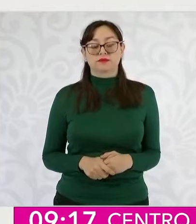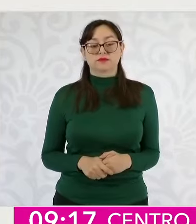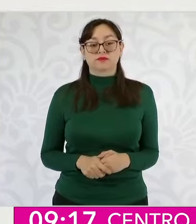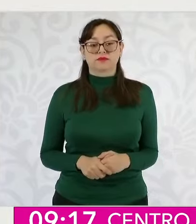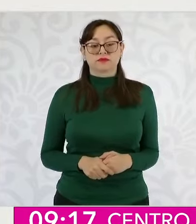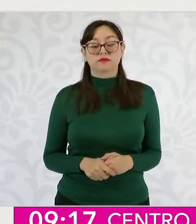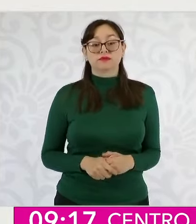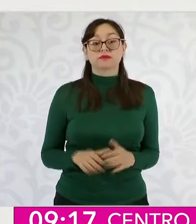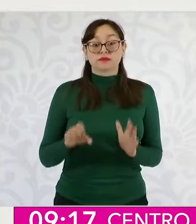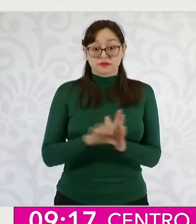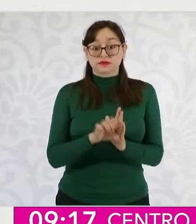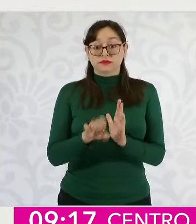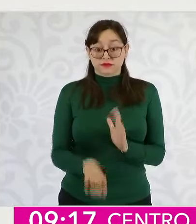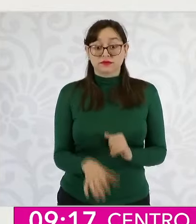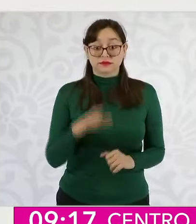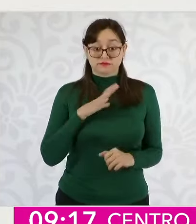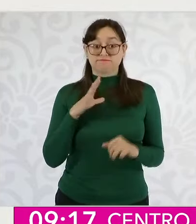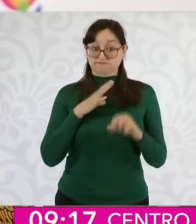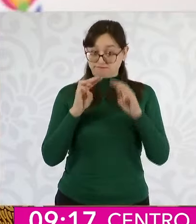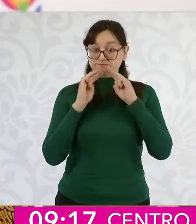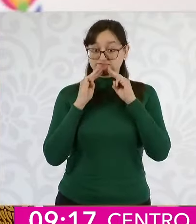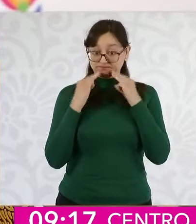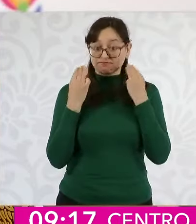se dedican a la trata de personas,